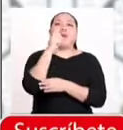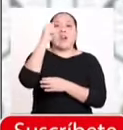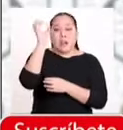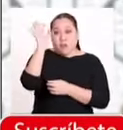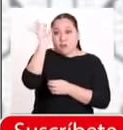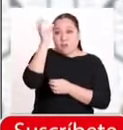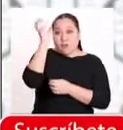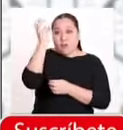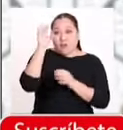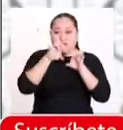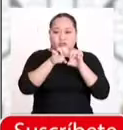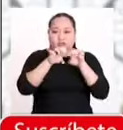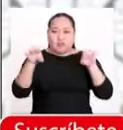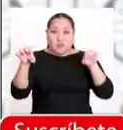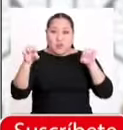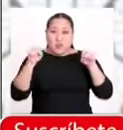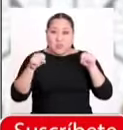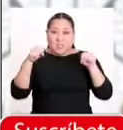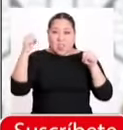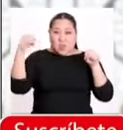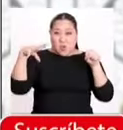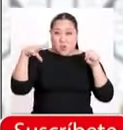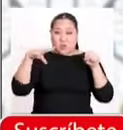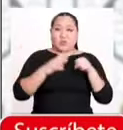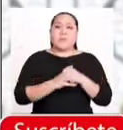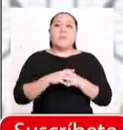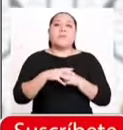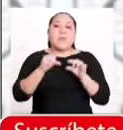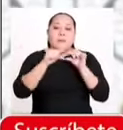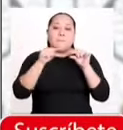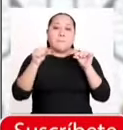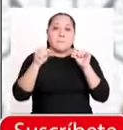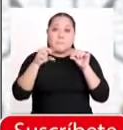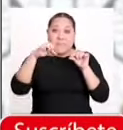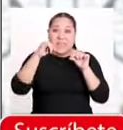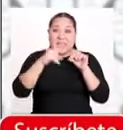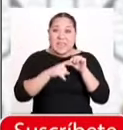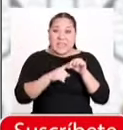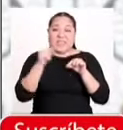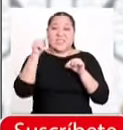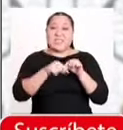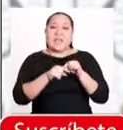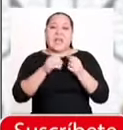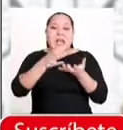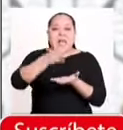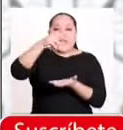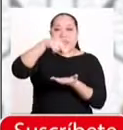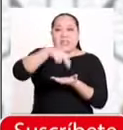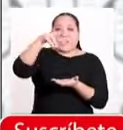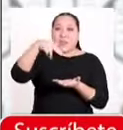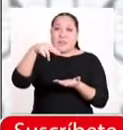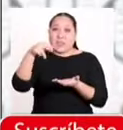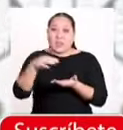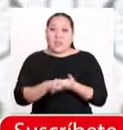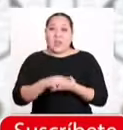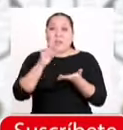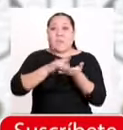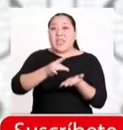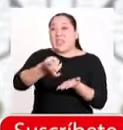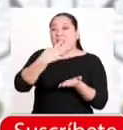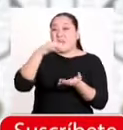y tubos fluorescentes, pilas y baterías usadas, latas vacías de pintura, medicamentos